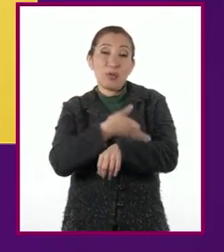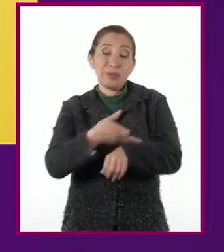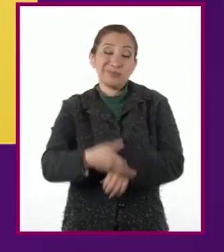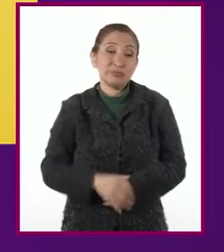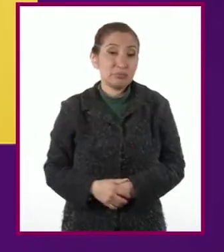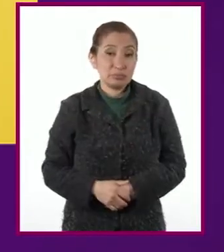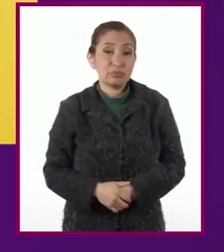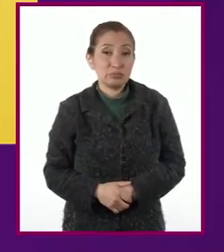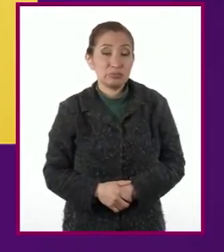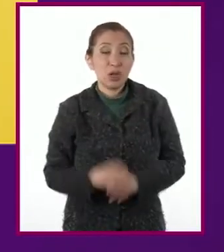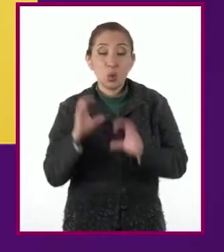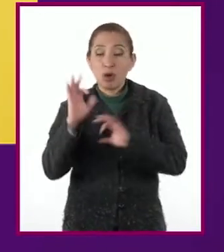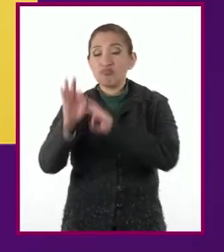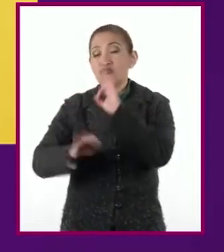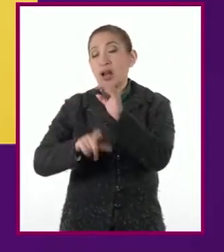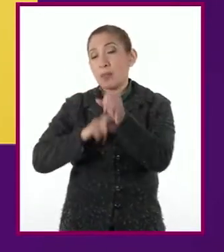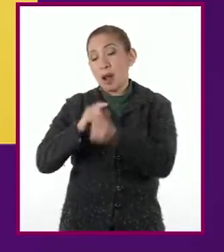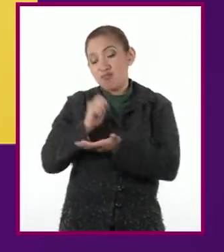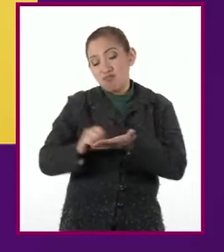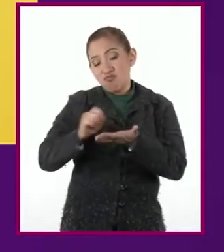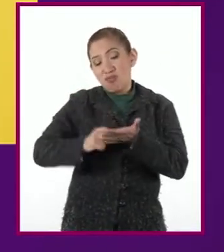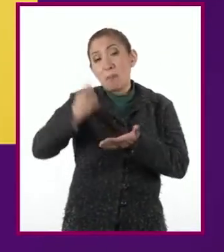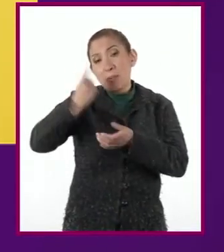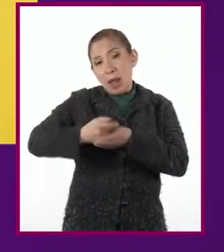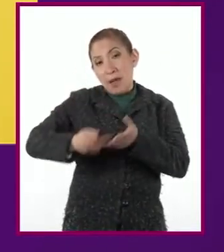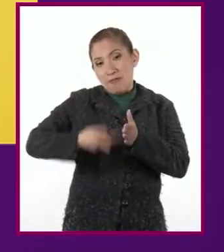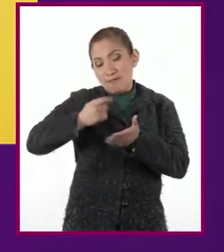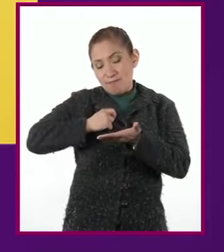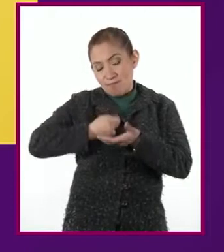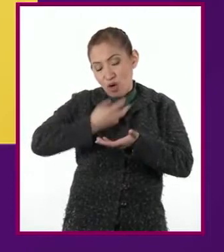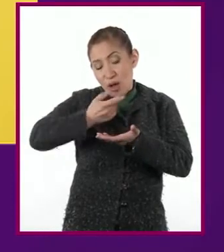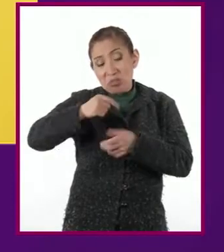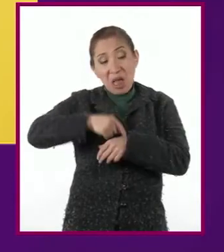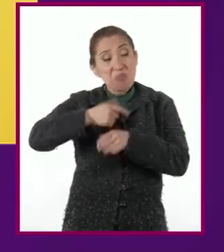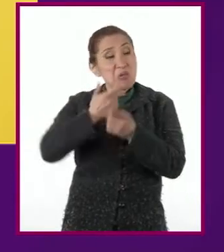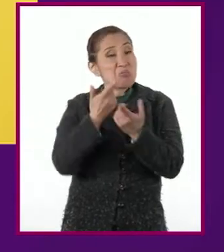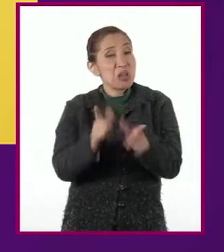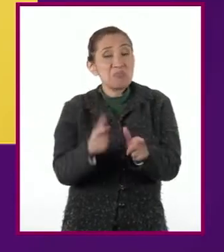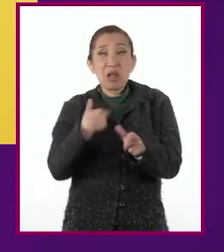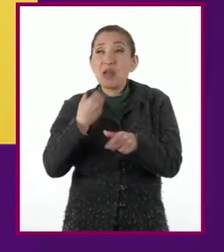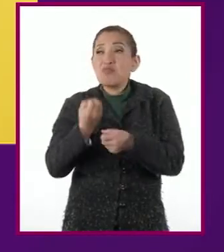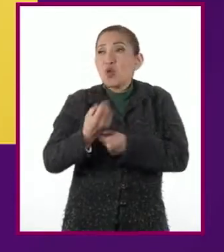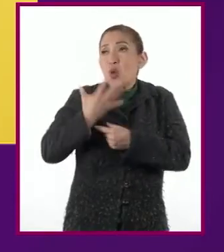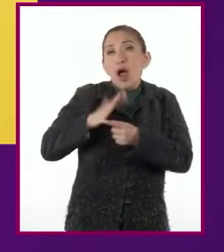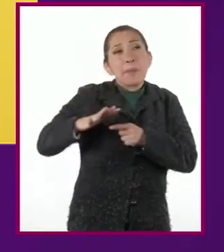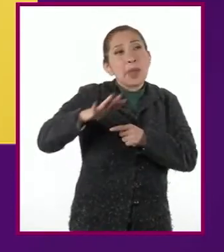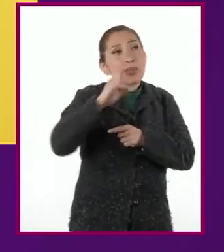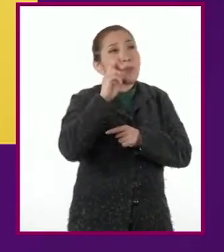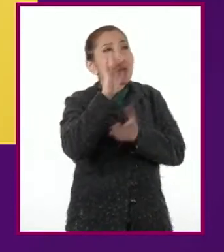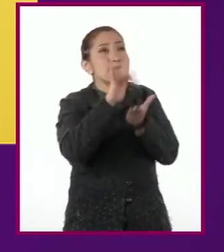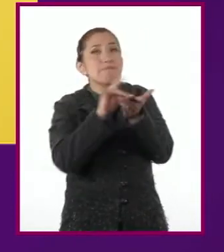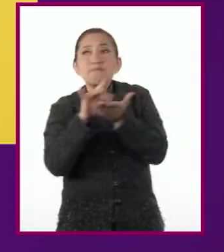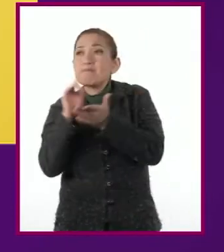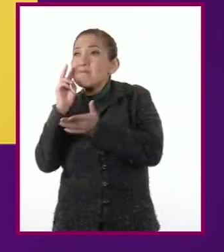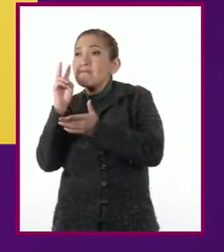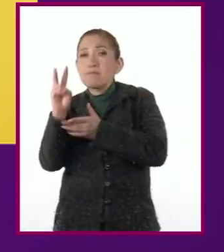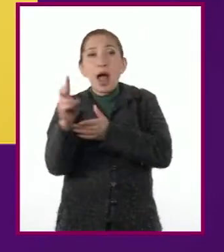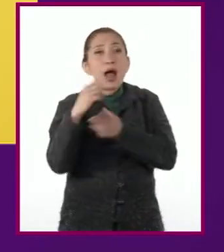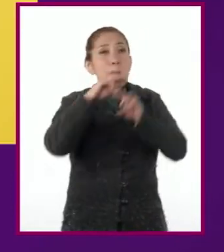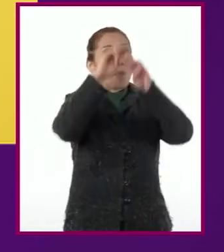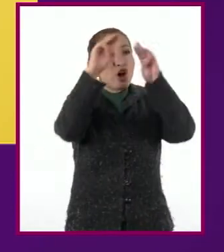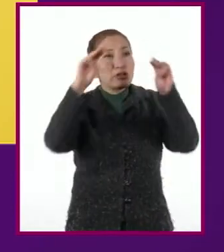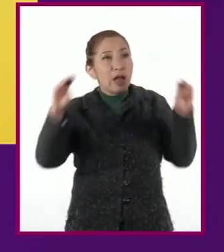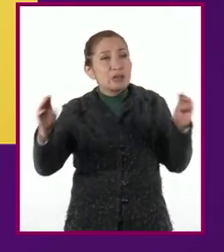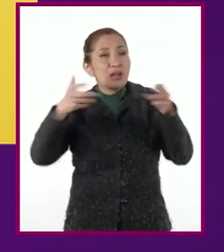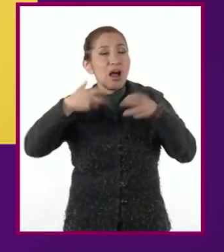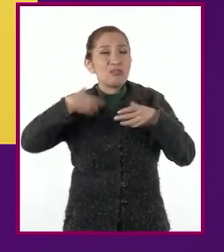familia. Cuidando el ganado escribió sus primeros poemas. Tenía el tiempo, la inspiración y el ambiente propicio para hacerlo. Las